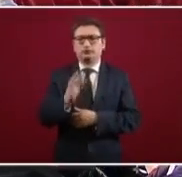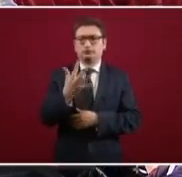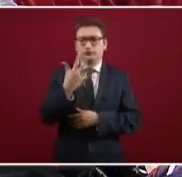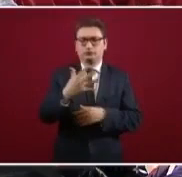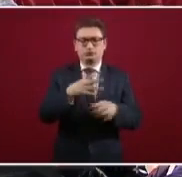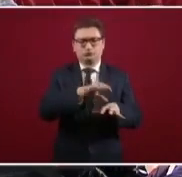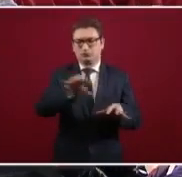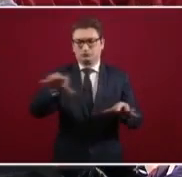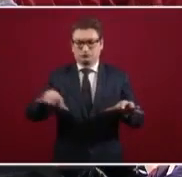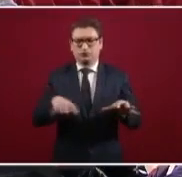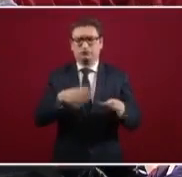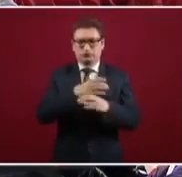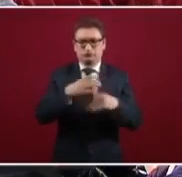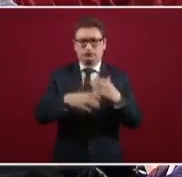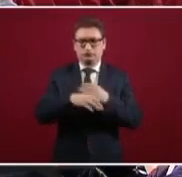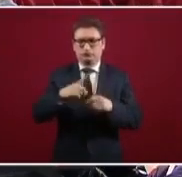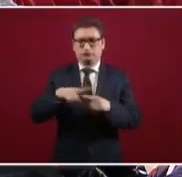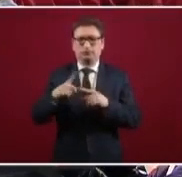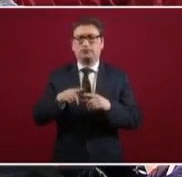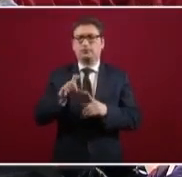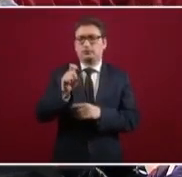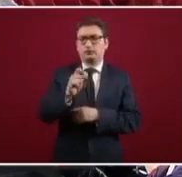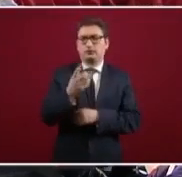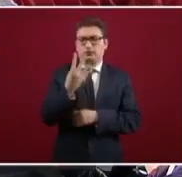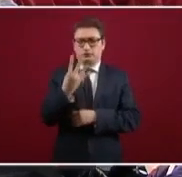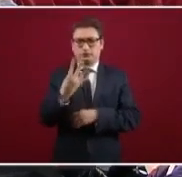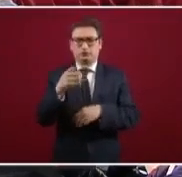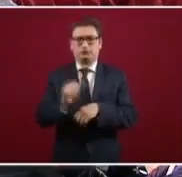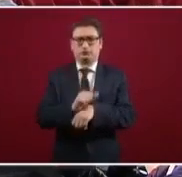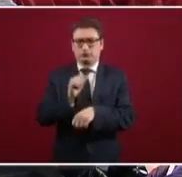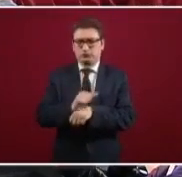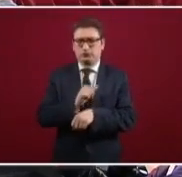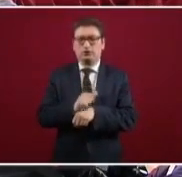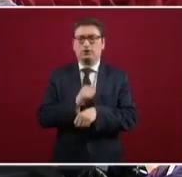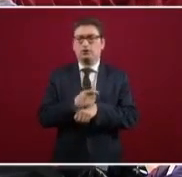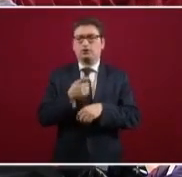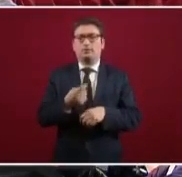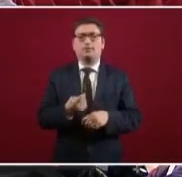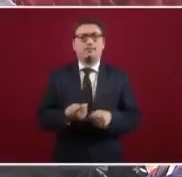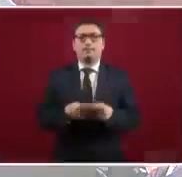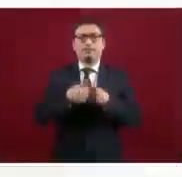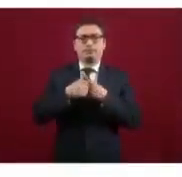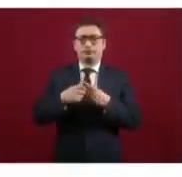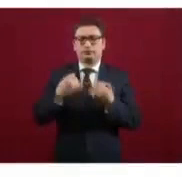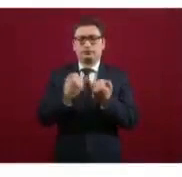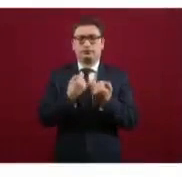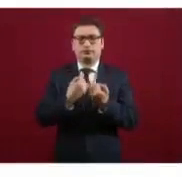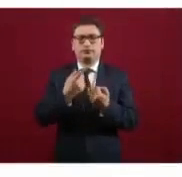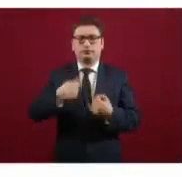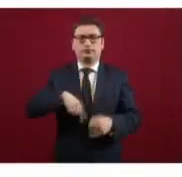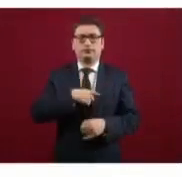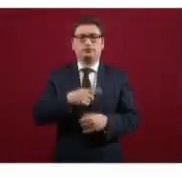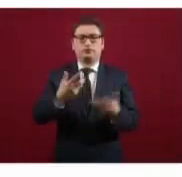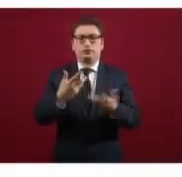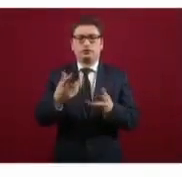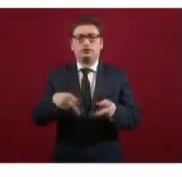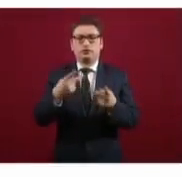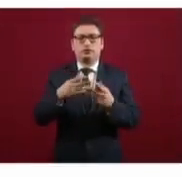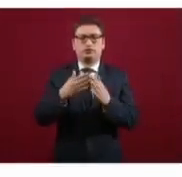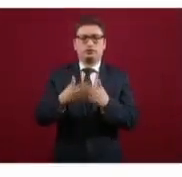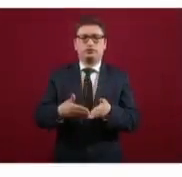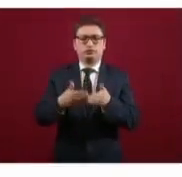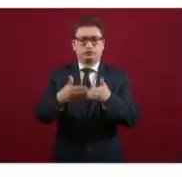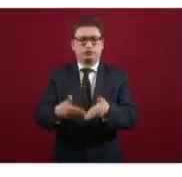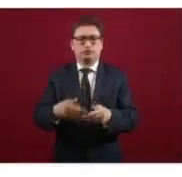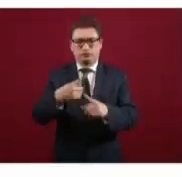lotes tenemos 24 vehículos por primera vez también estamos manejando embarcaciones